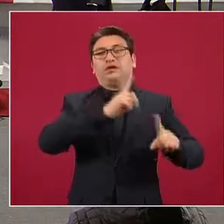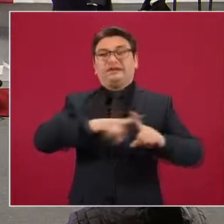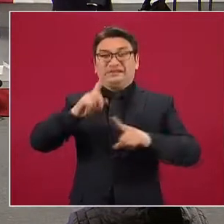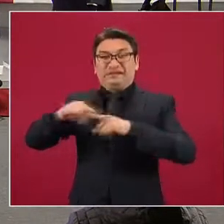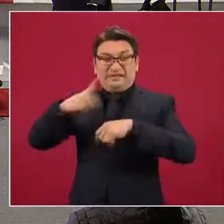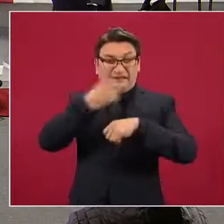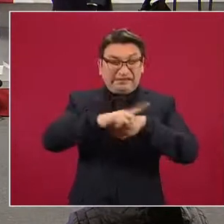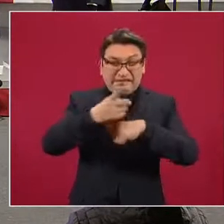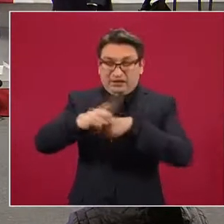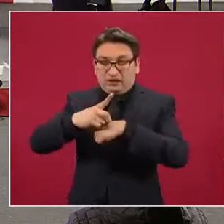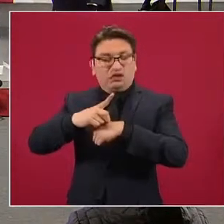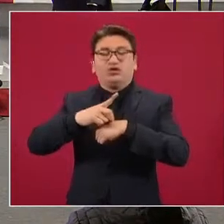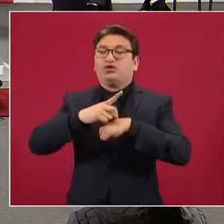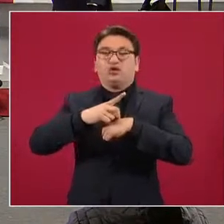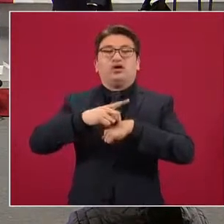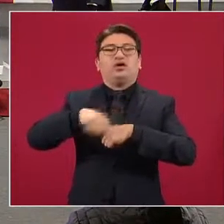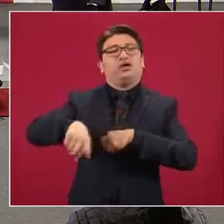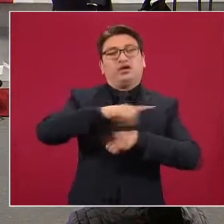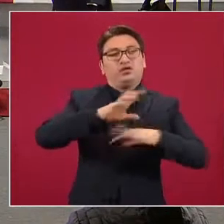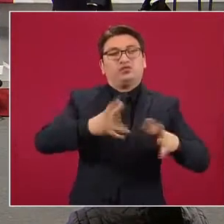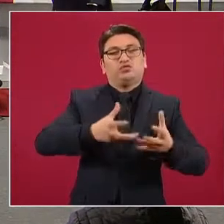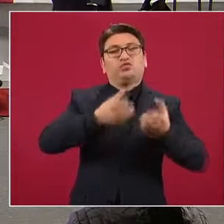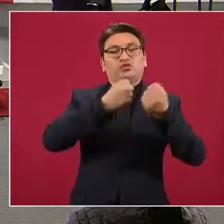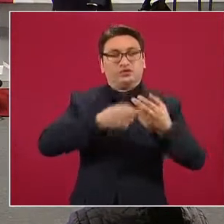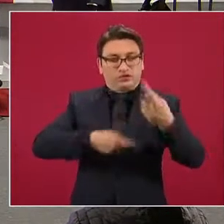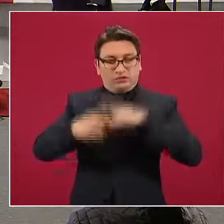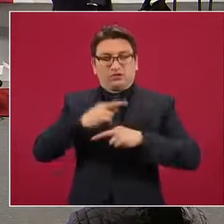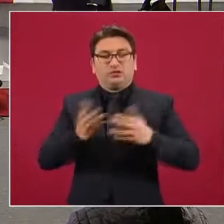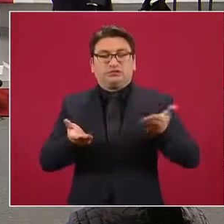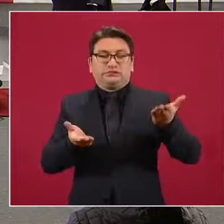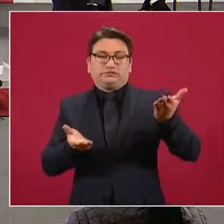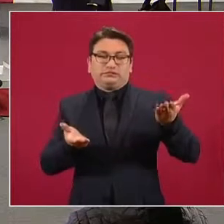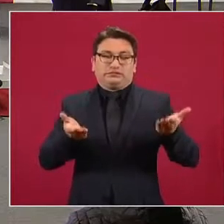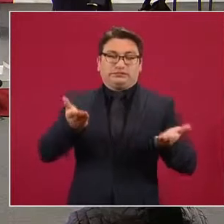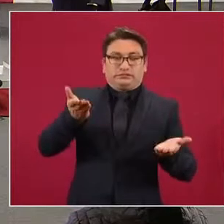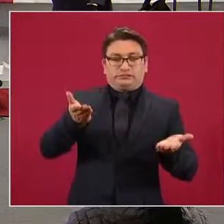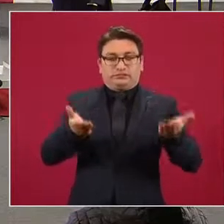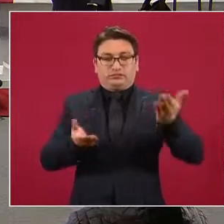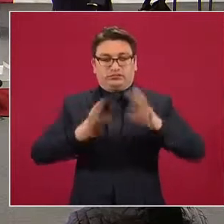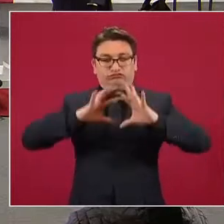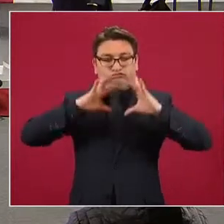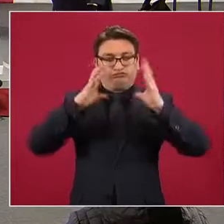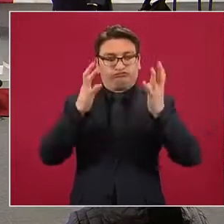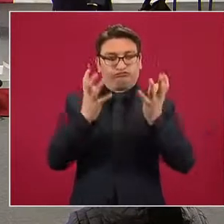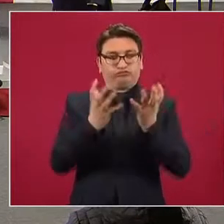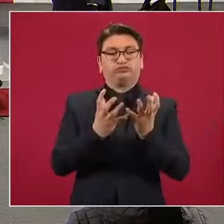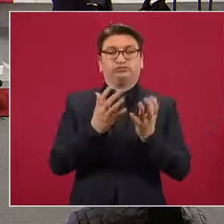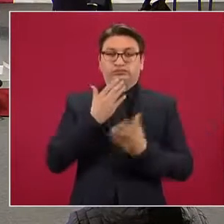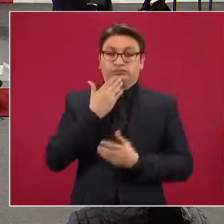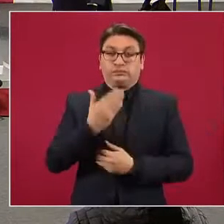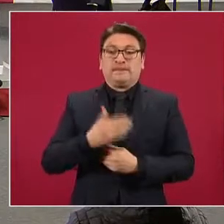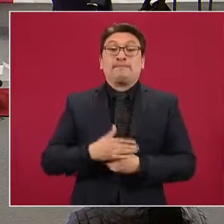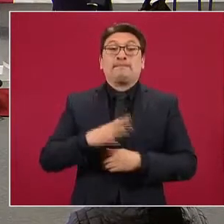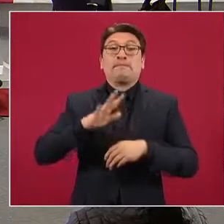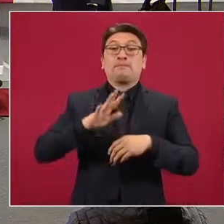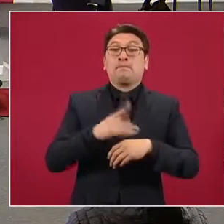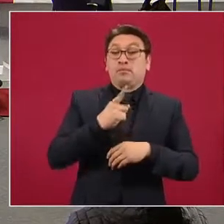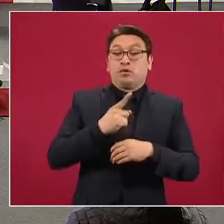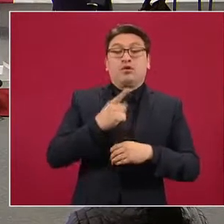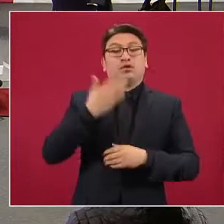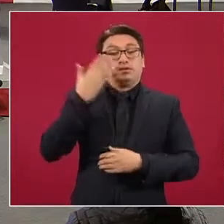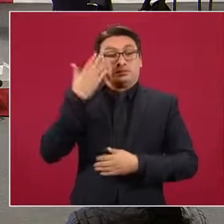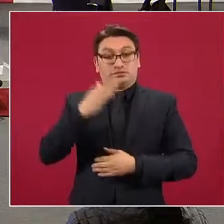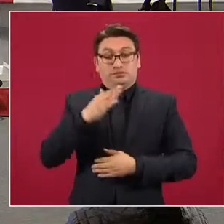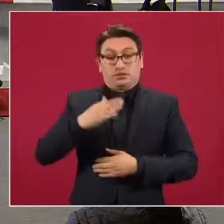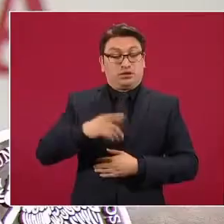destruidos y colaborar para recuperar el equilibrio perdido en el ámbito planetario, no solo por la supervivencia de